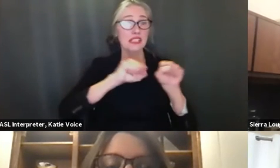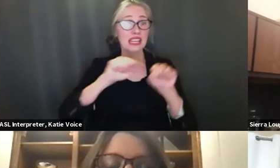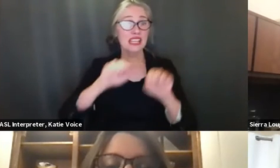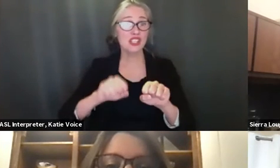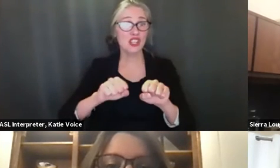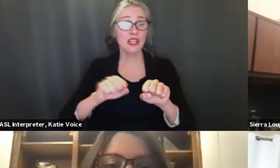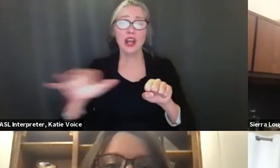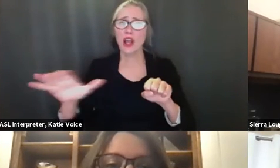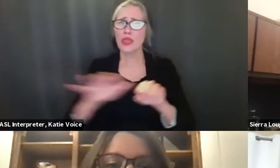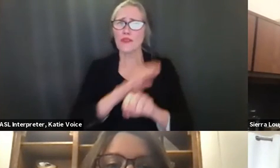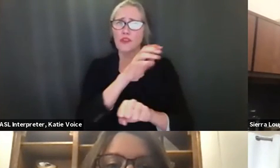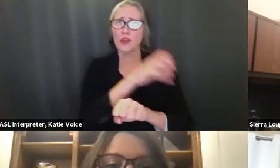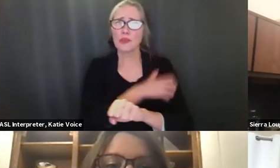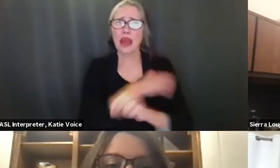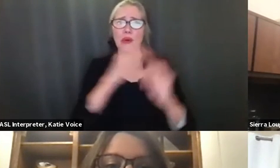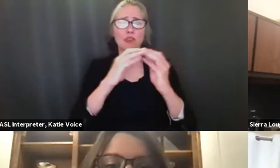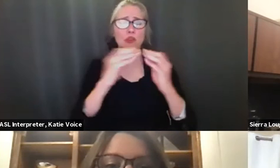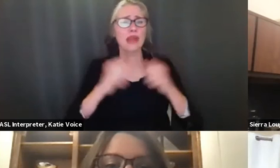aprovechar